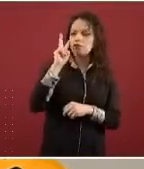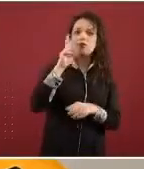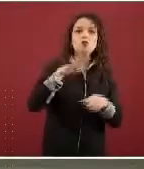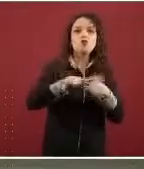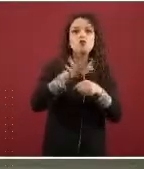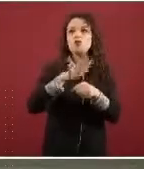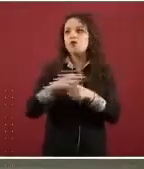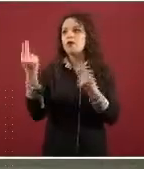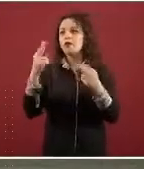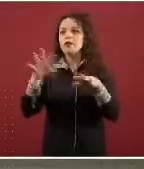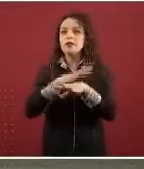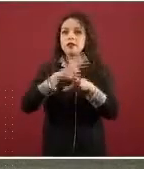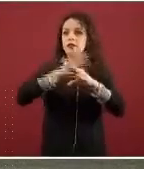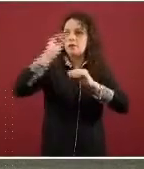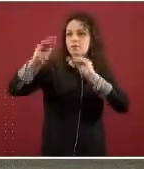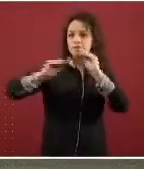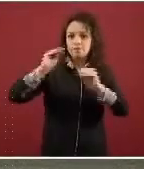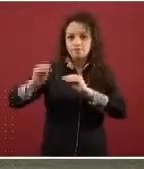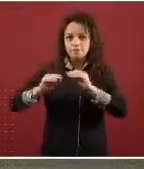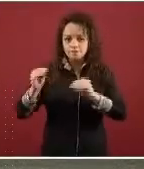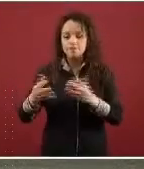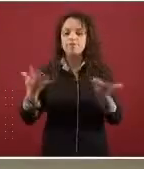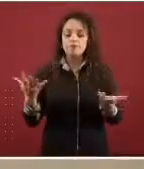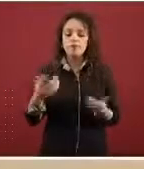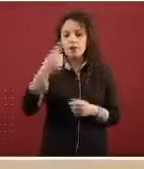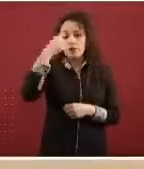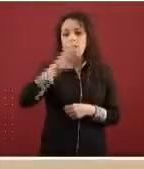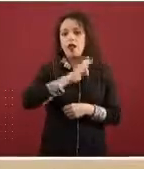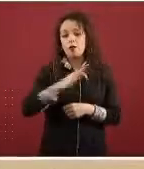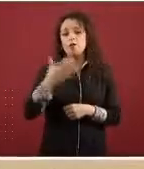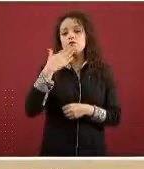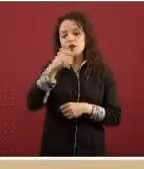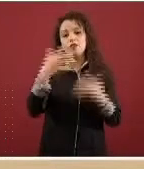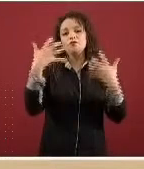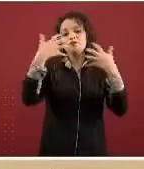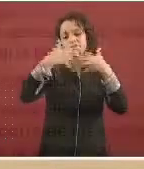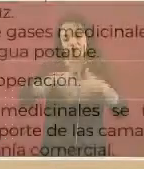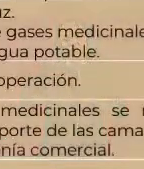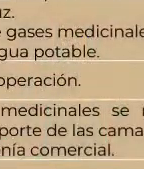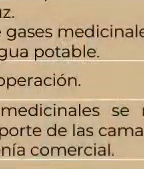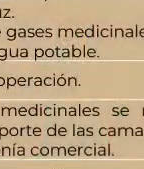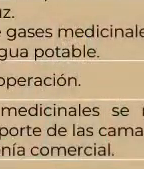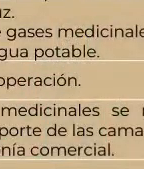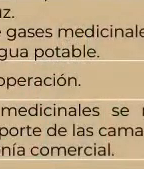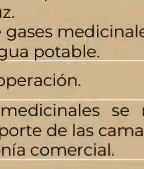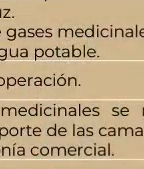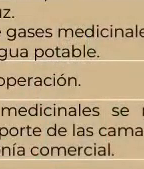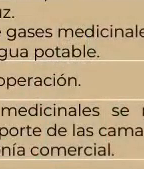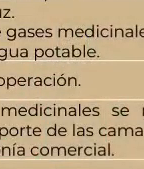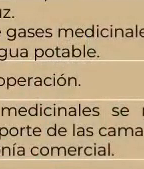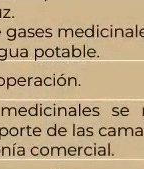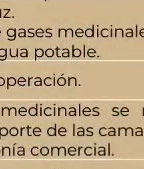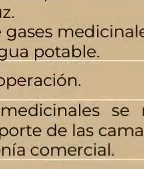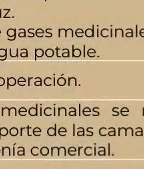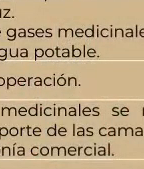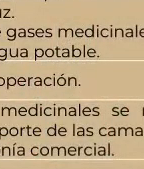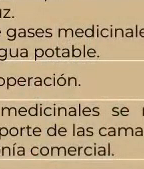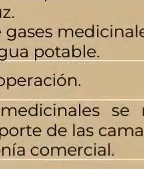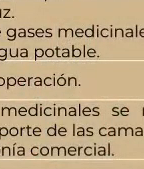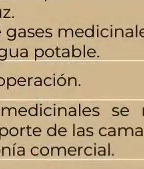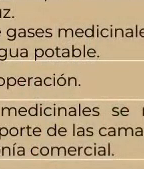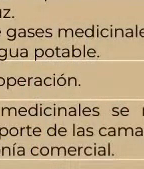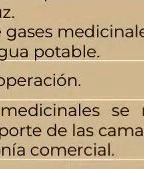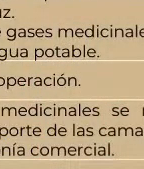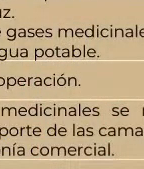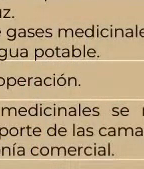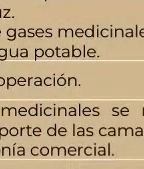que requiere el hospital para poder operar. Hay algunos que les faltan servicios, principalmente los gases medicinales, algunos la